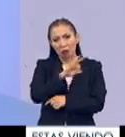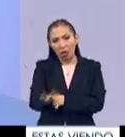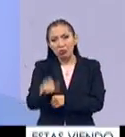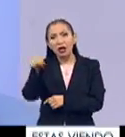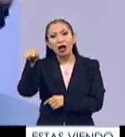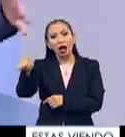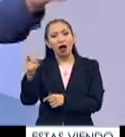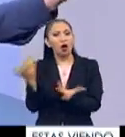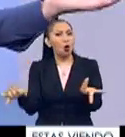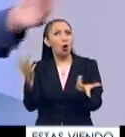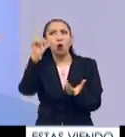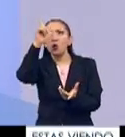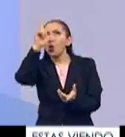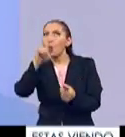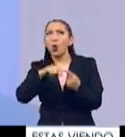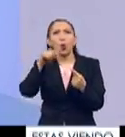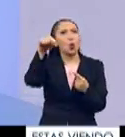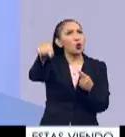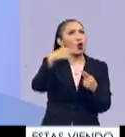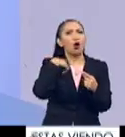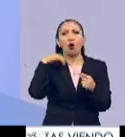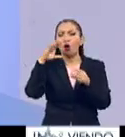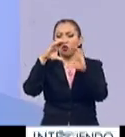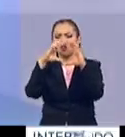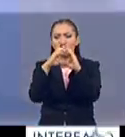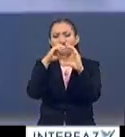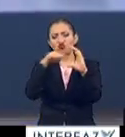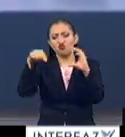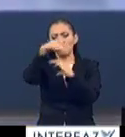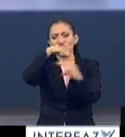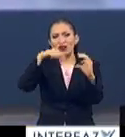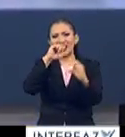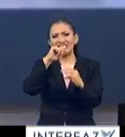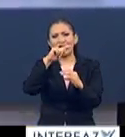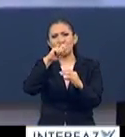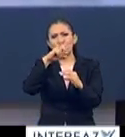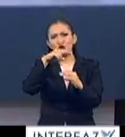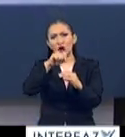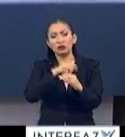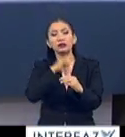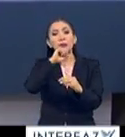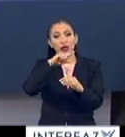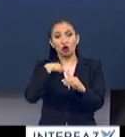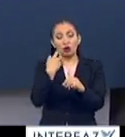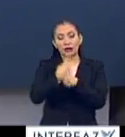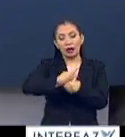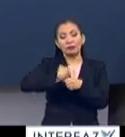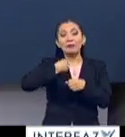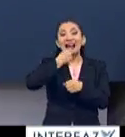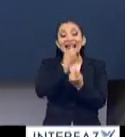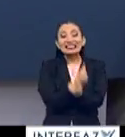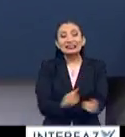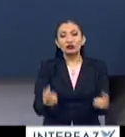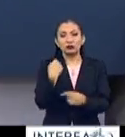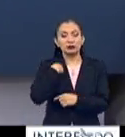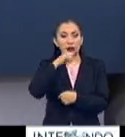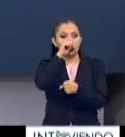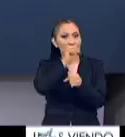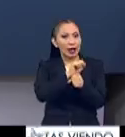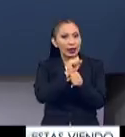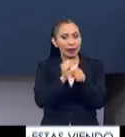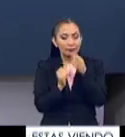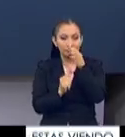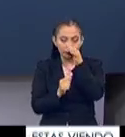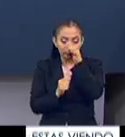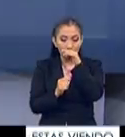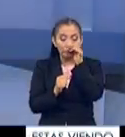por ejemplo, si quiere saber de la Luna o de Saturno, claro, pues ahí está. Y también estoy grabando uno para niños de secundaria. Correcto. Y